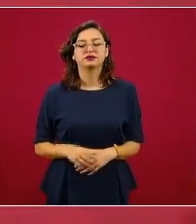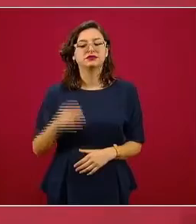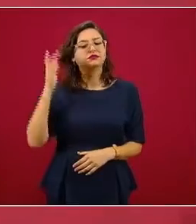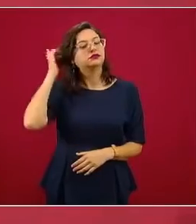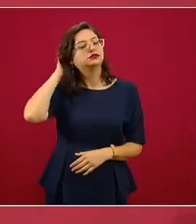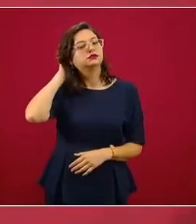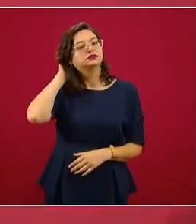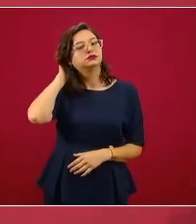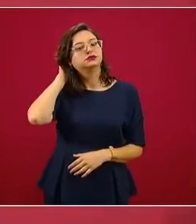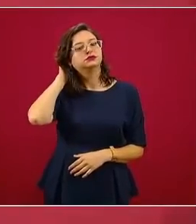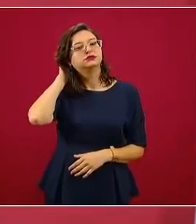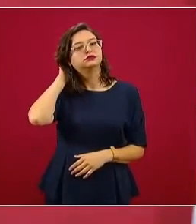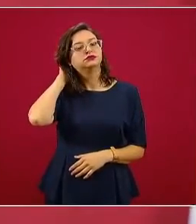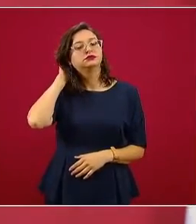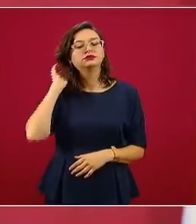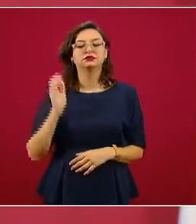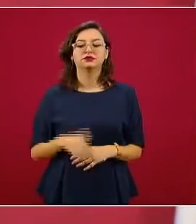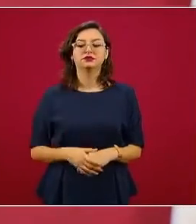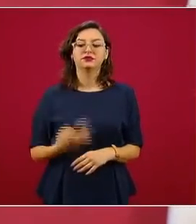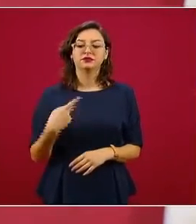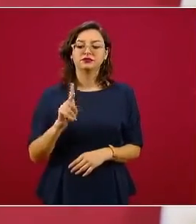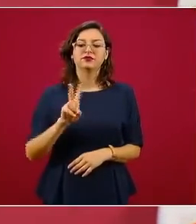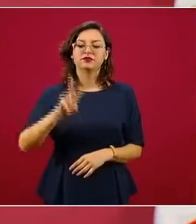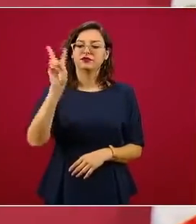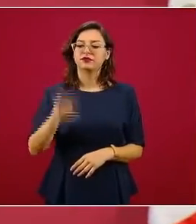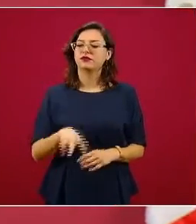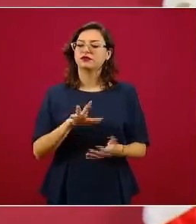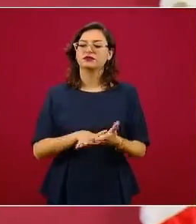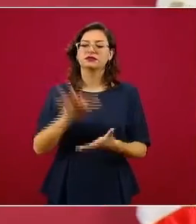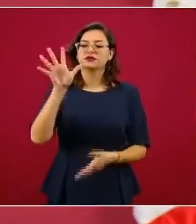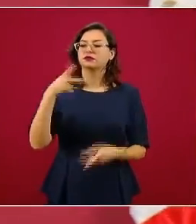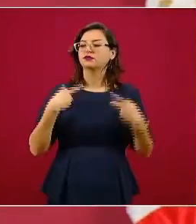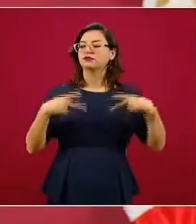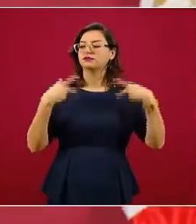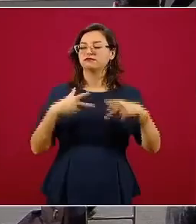Pero la verdad que todo mundo se porta bien.